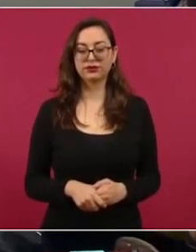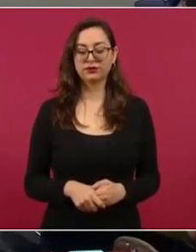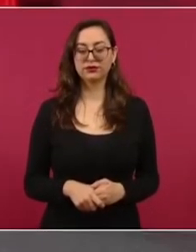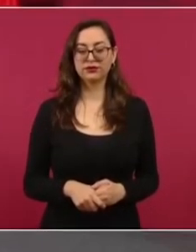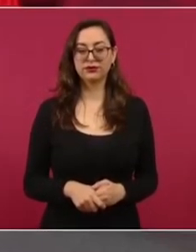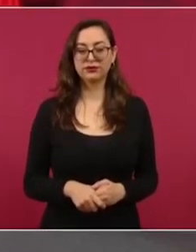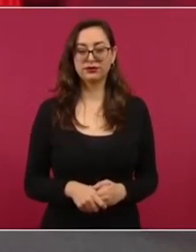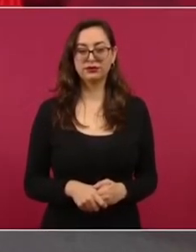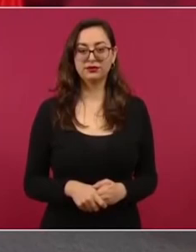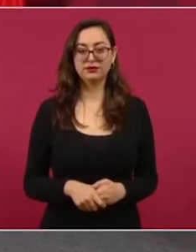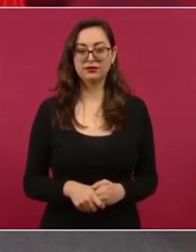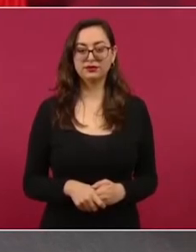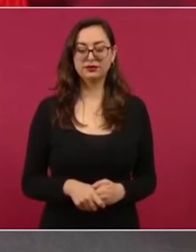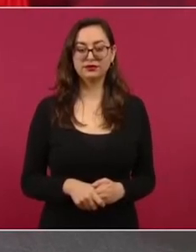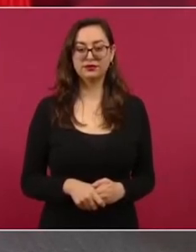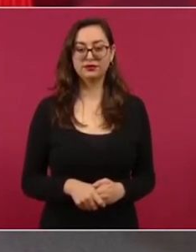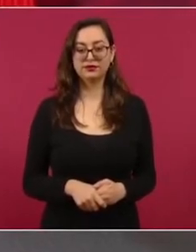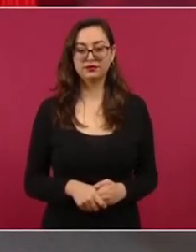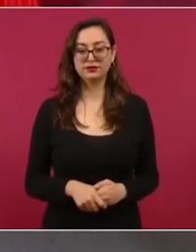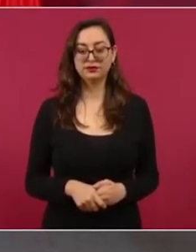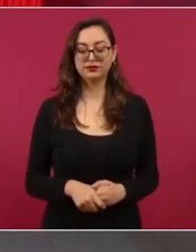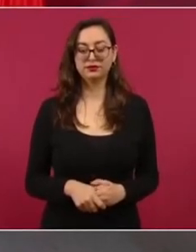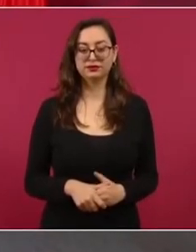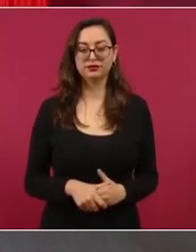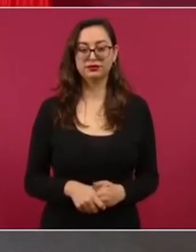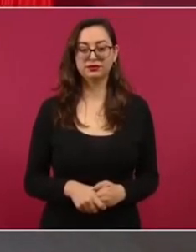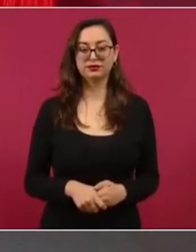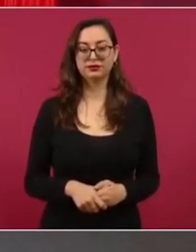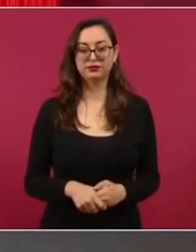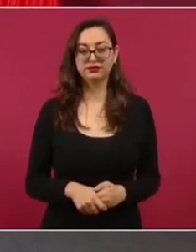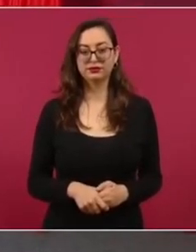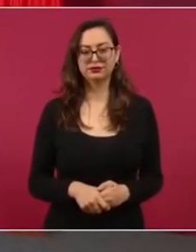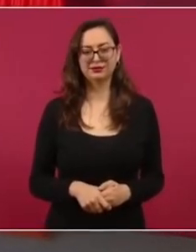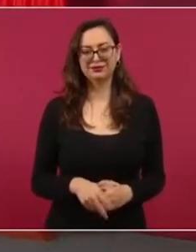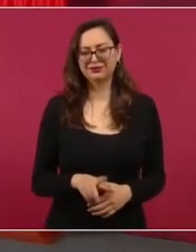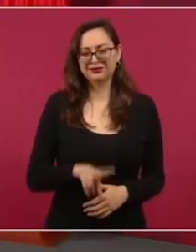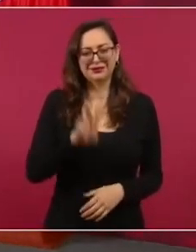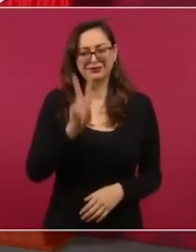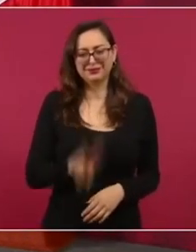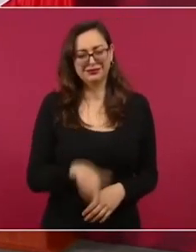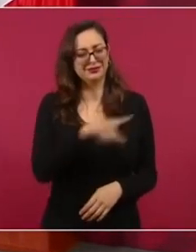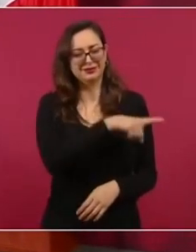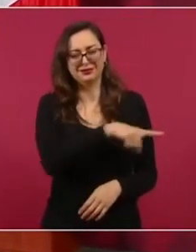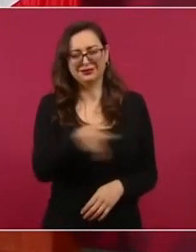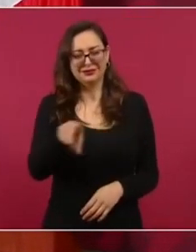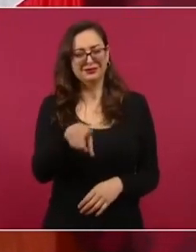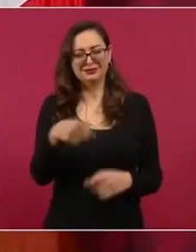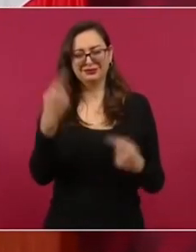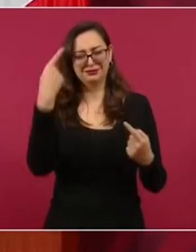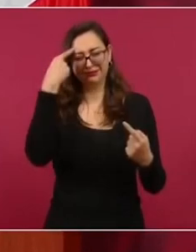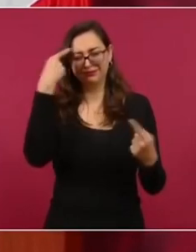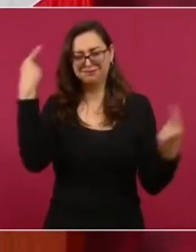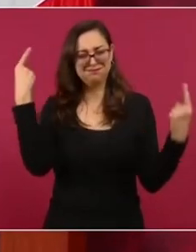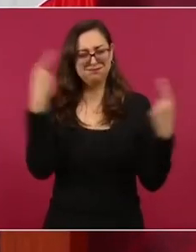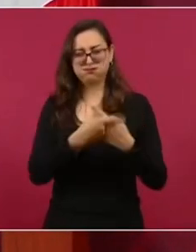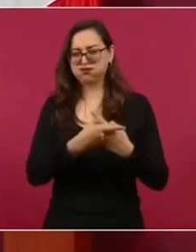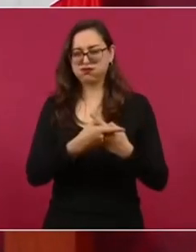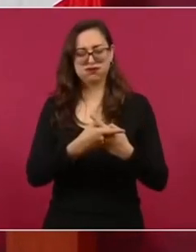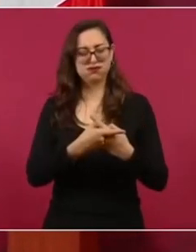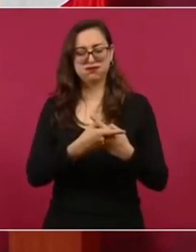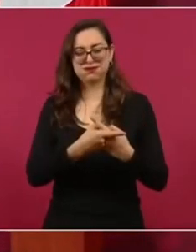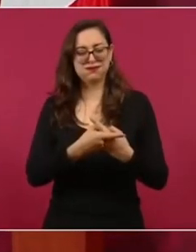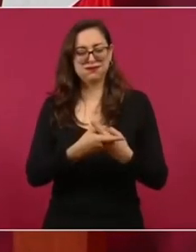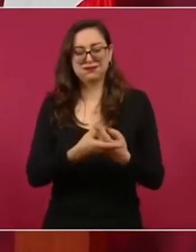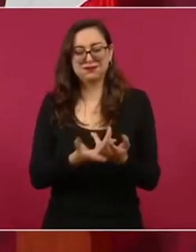incongruencia, porque